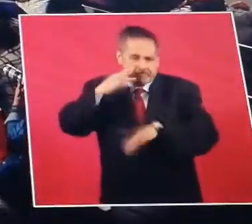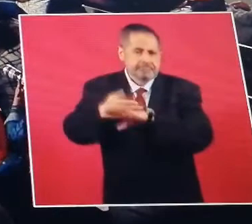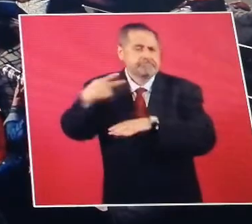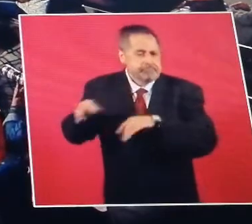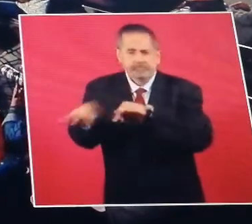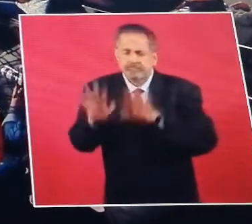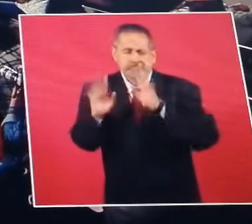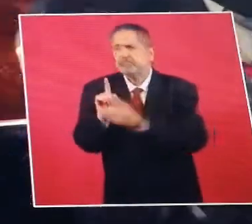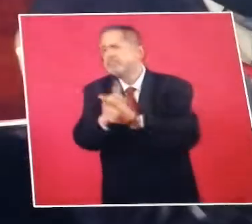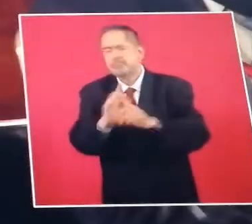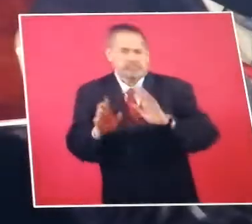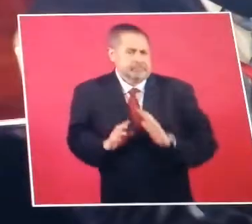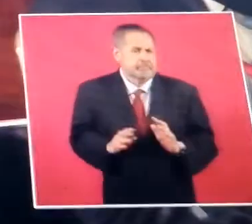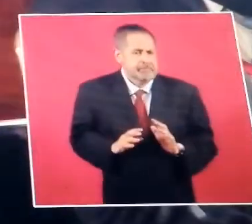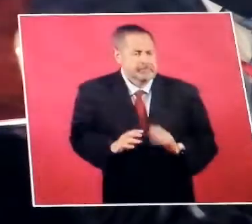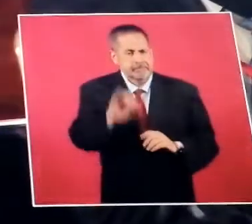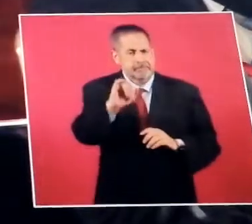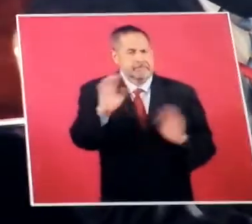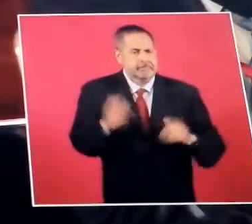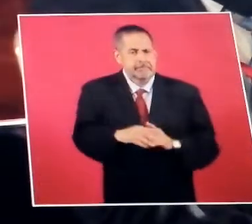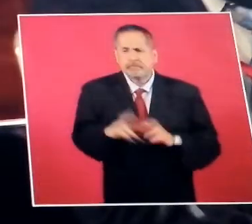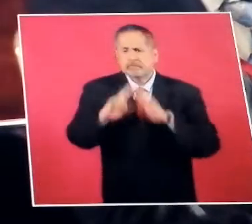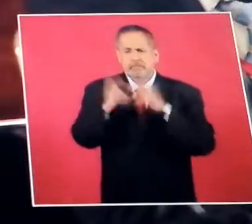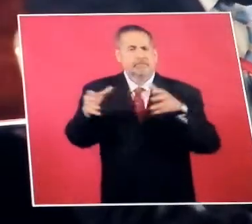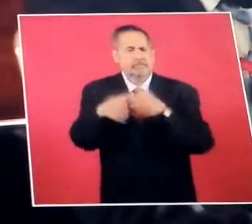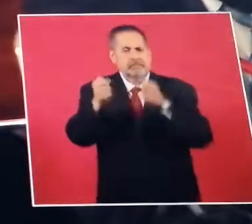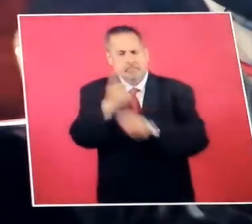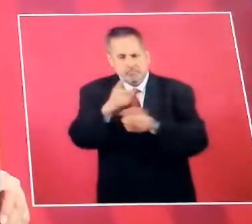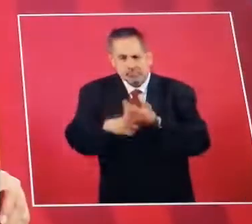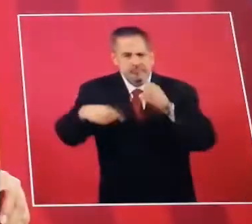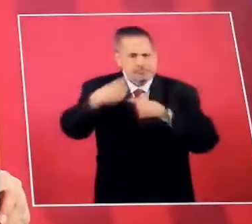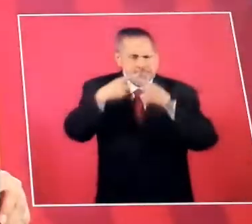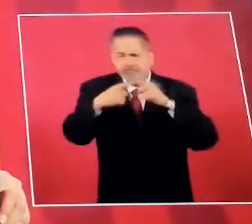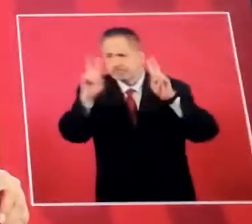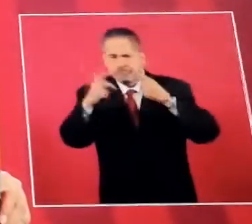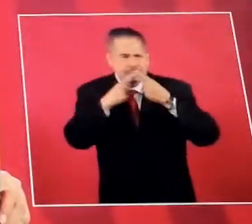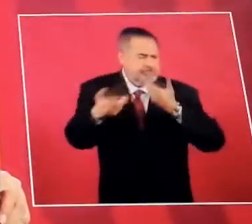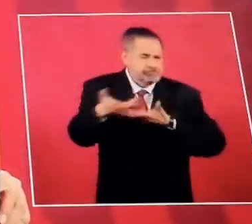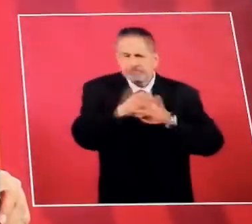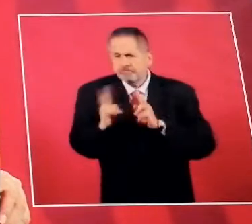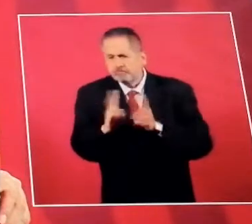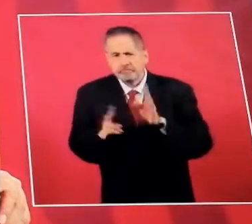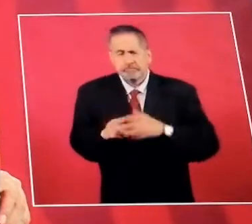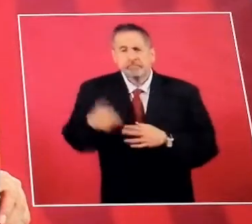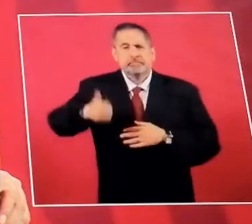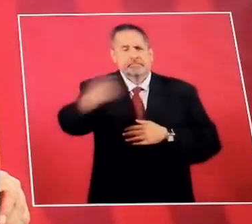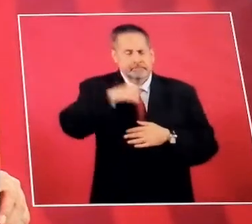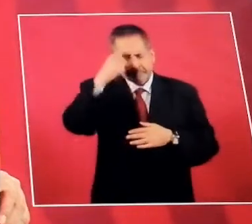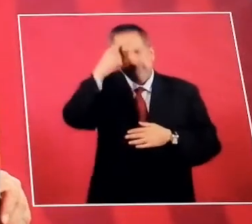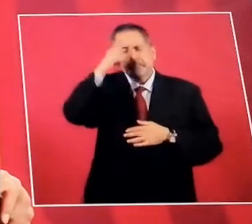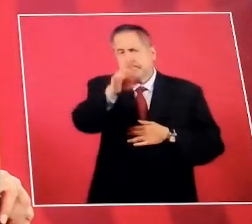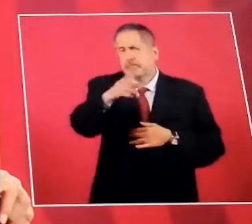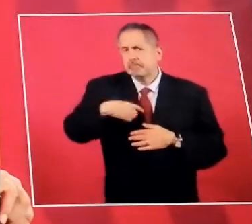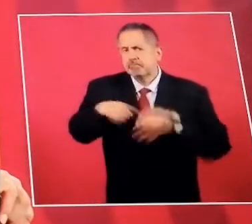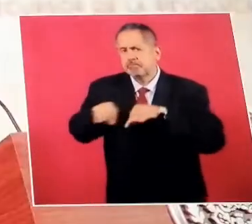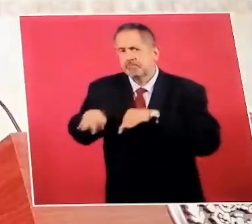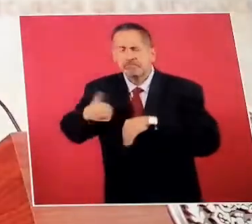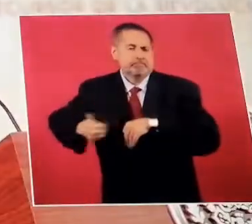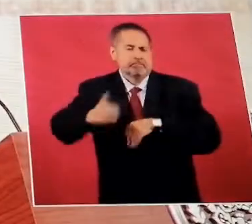corresponde. Sí, desde luego, en las reuniones de seguridad hablamos de los temas y ya cada quien se encarga de hacer su